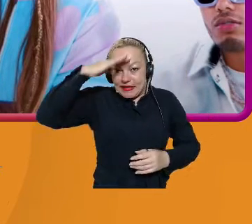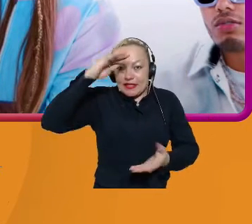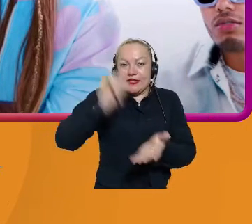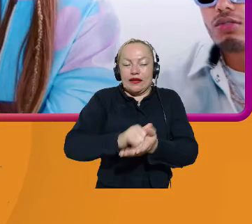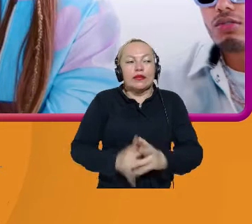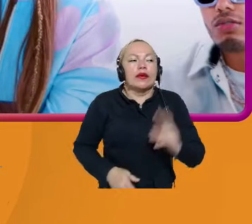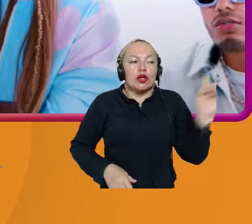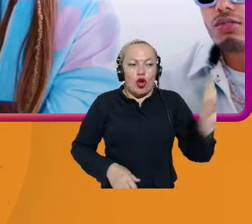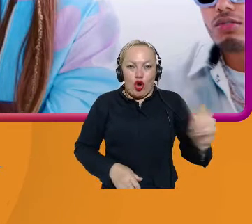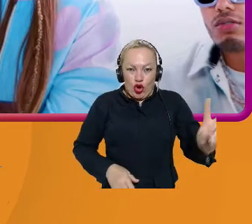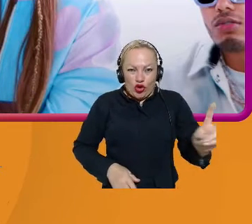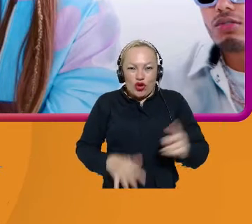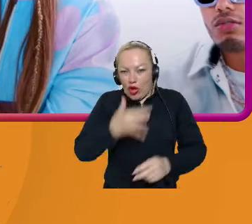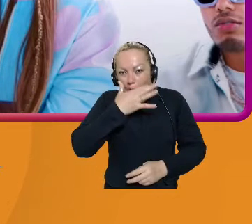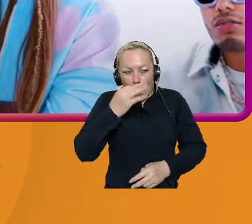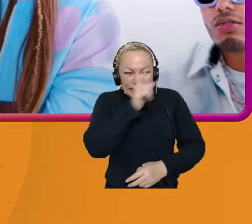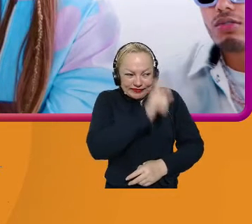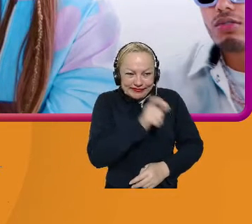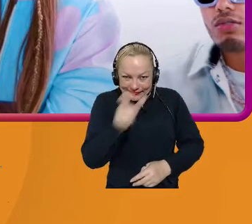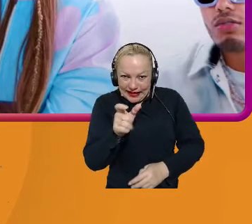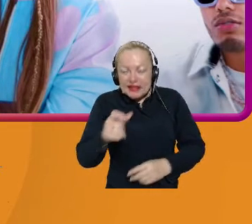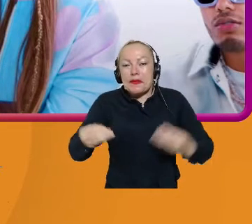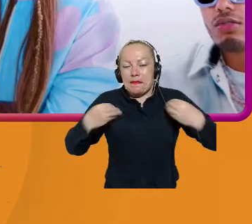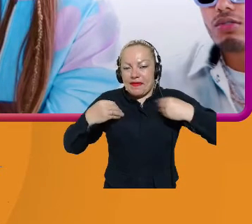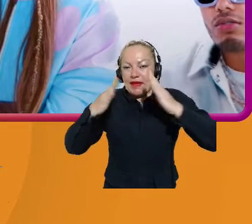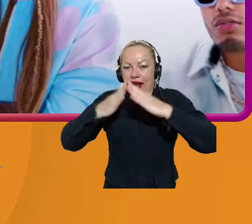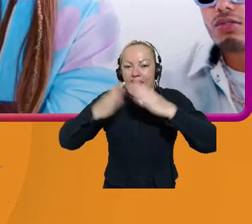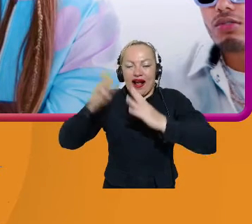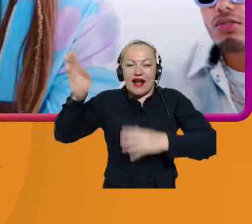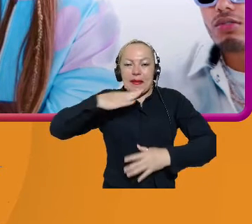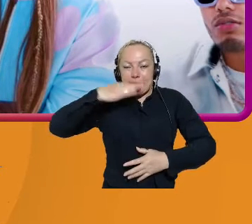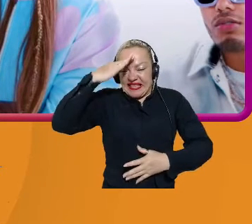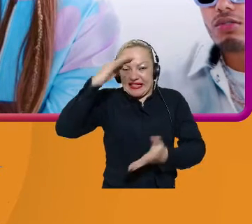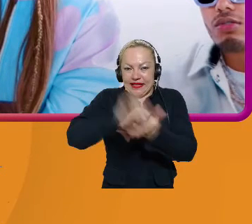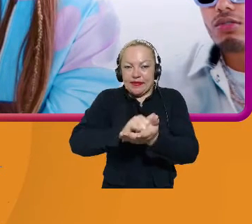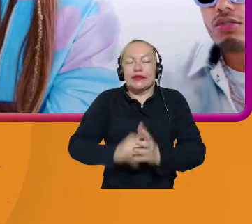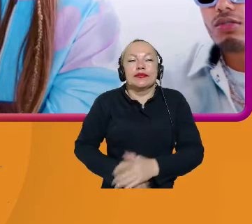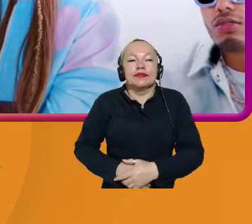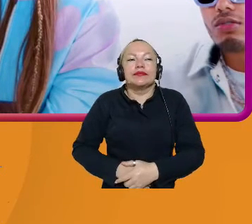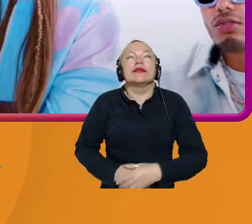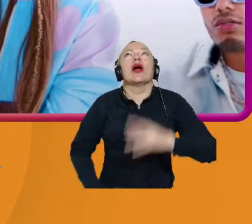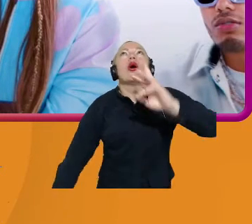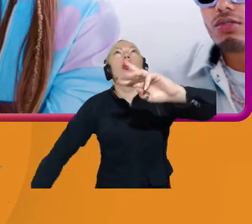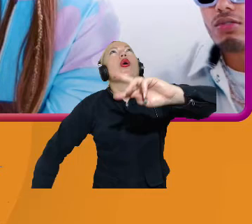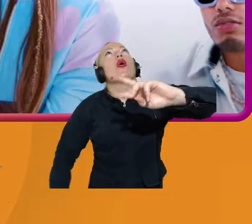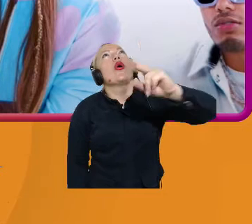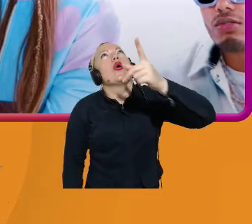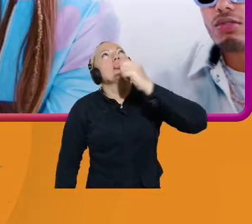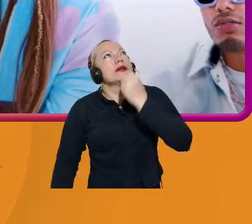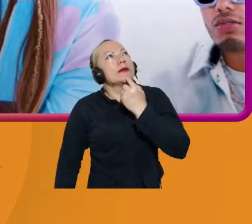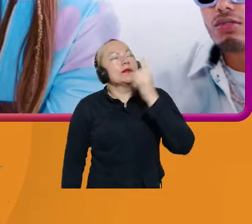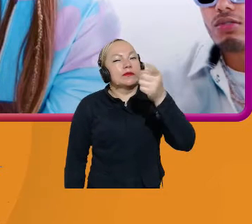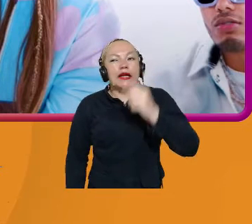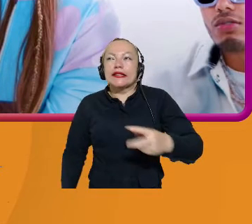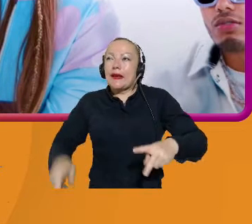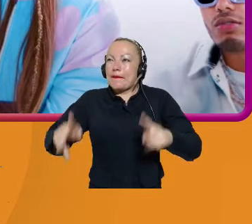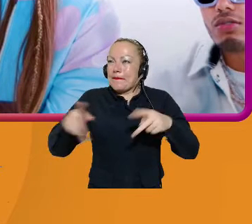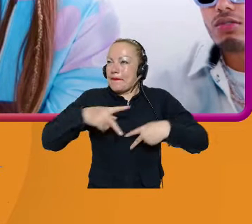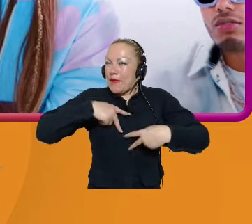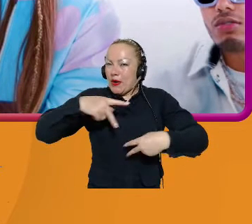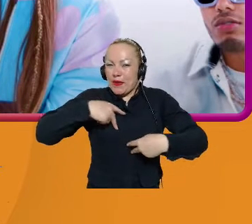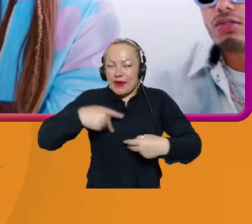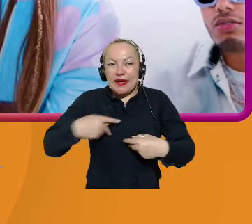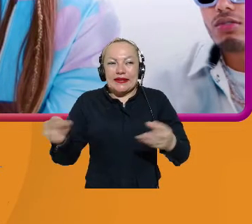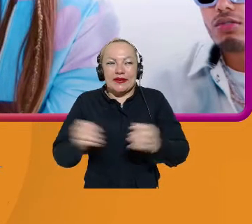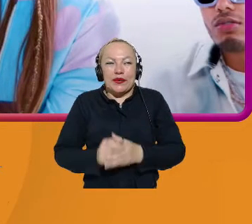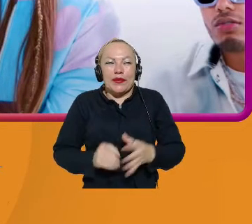Medellín. Este señor, el dueño de la industria, ¿cómo es que se llama? El dueño de la industria, se me fue. Que